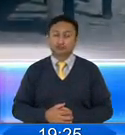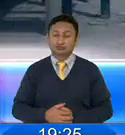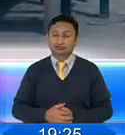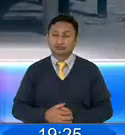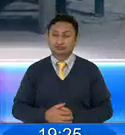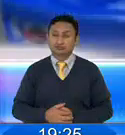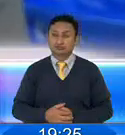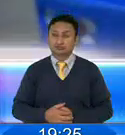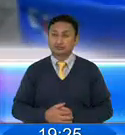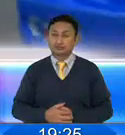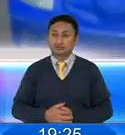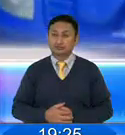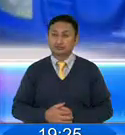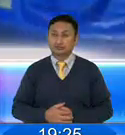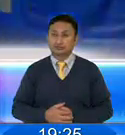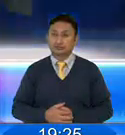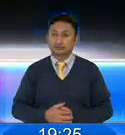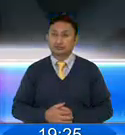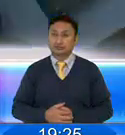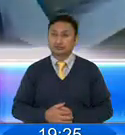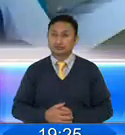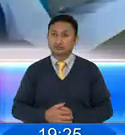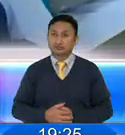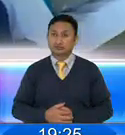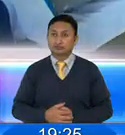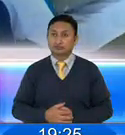pero a veces me canso